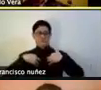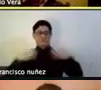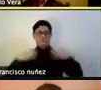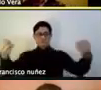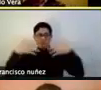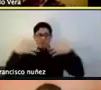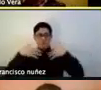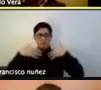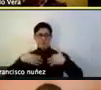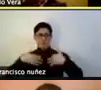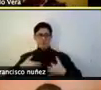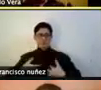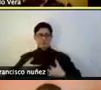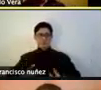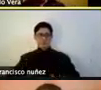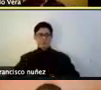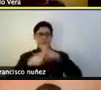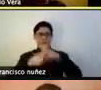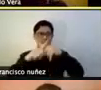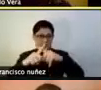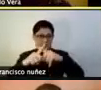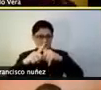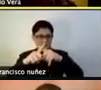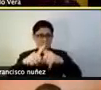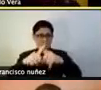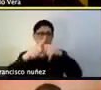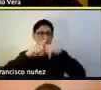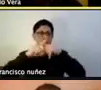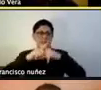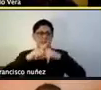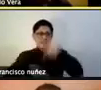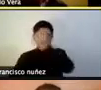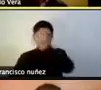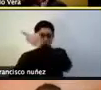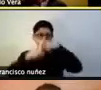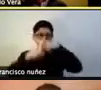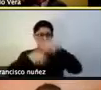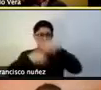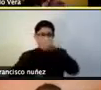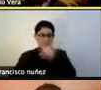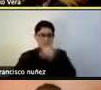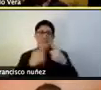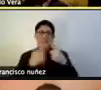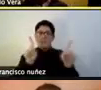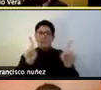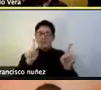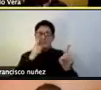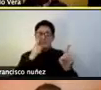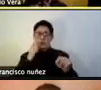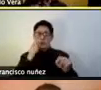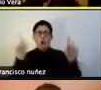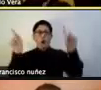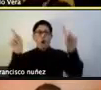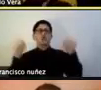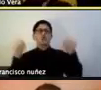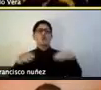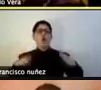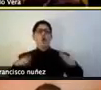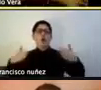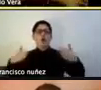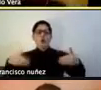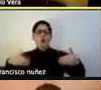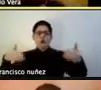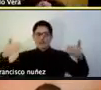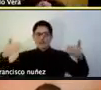cierto? Rayos X. Aquí son ondas acústicas, que son ondas de presión, si se quiere.